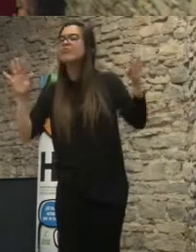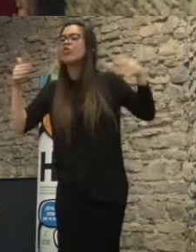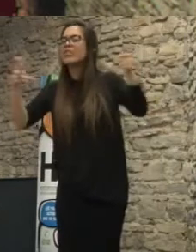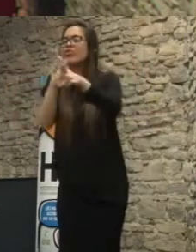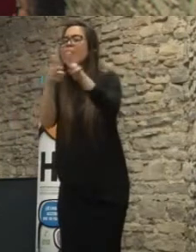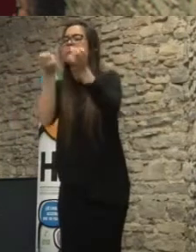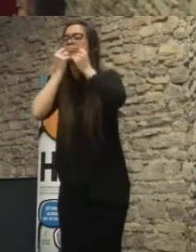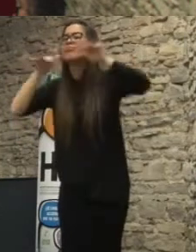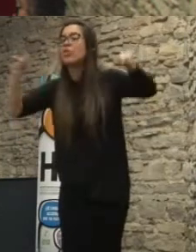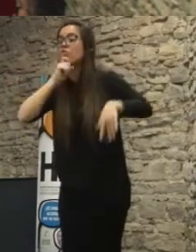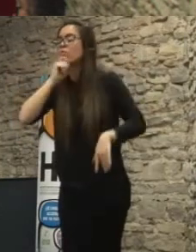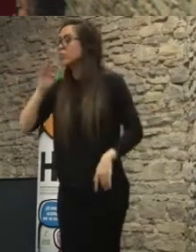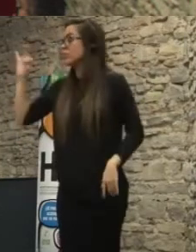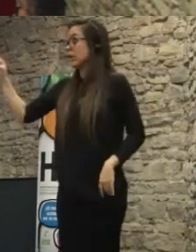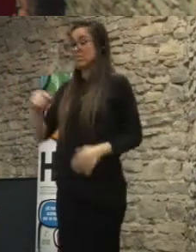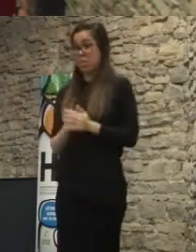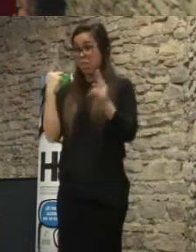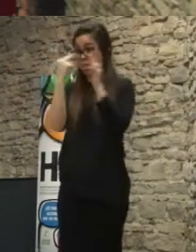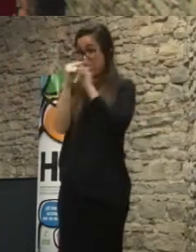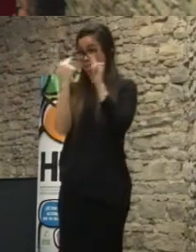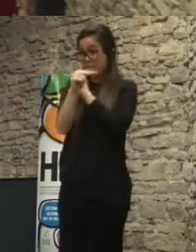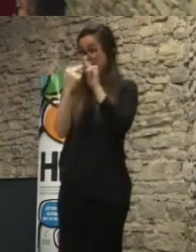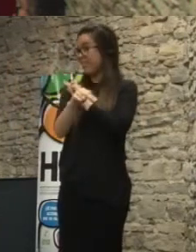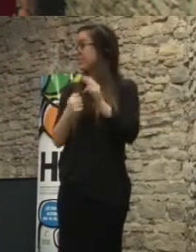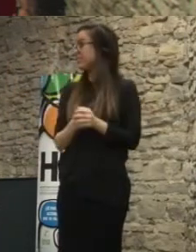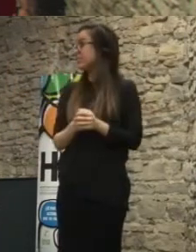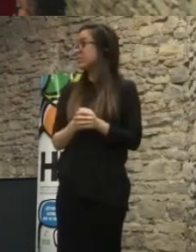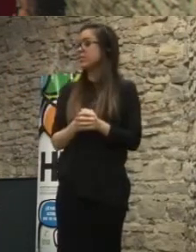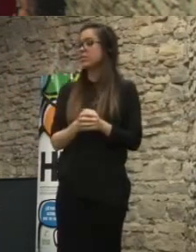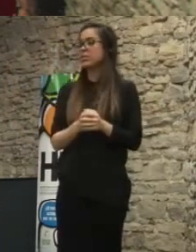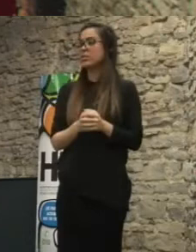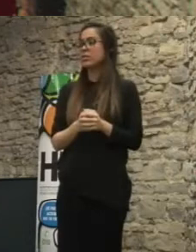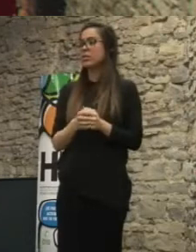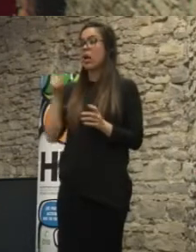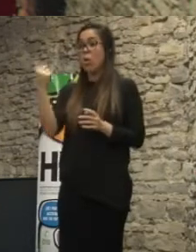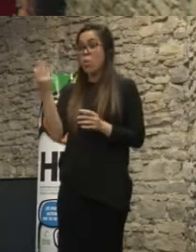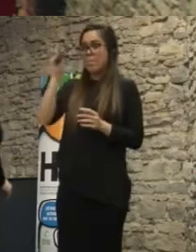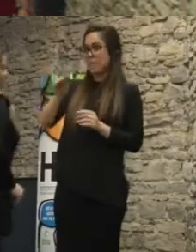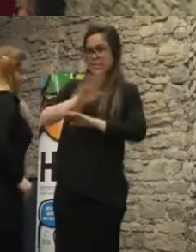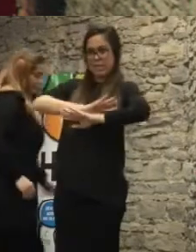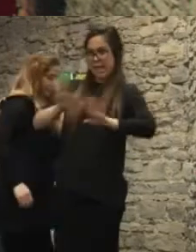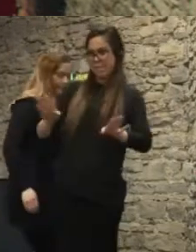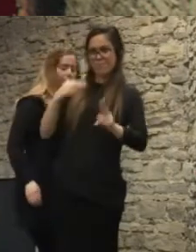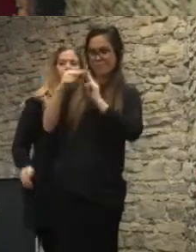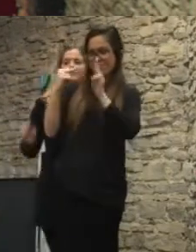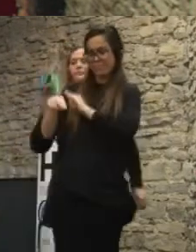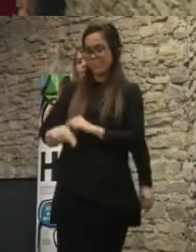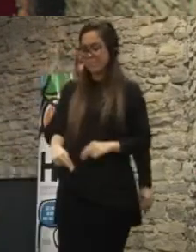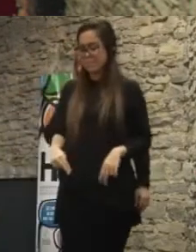Bueno, Óscar, igual contestas de momento a estas, digo. Y ahí, sumamos esta ya y entonces sí que. Hola,